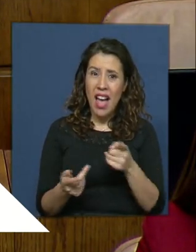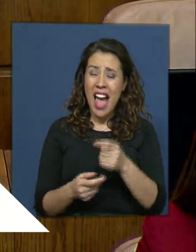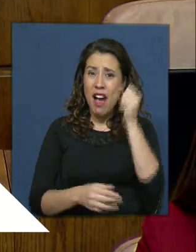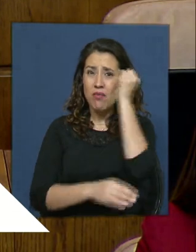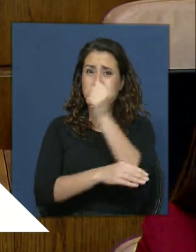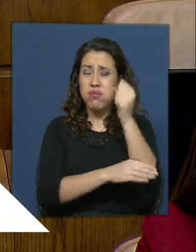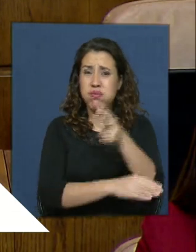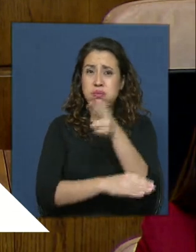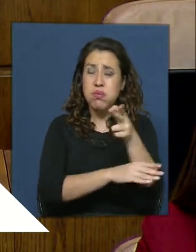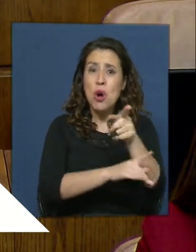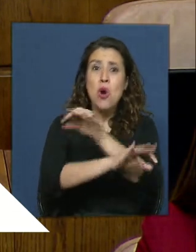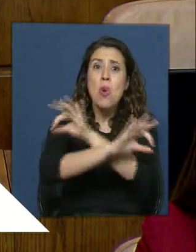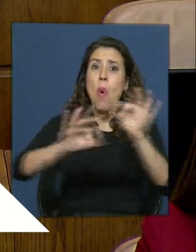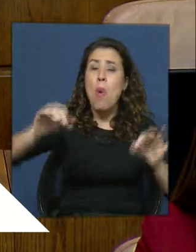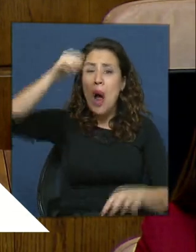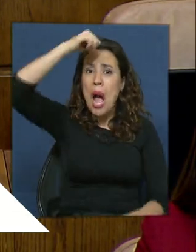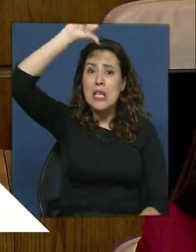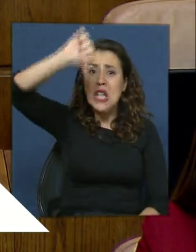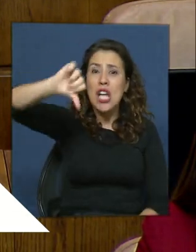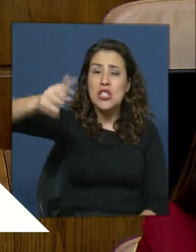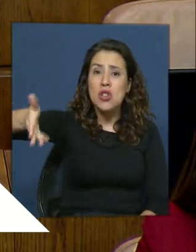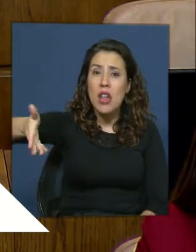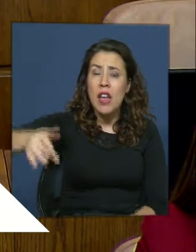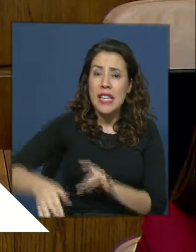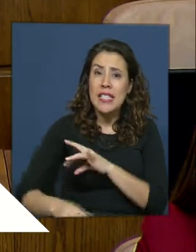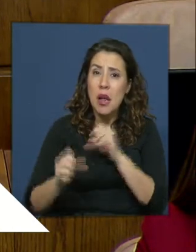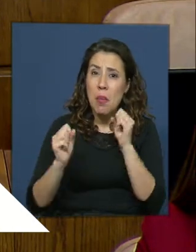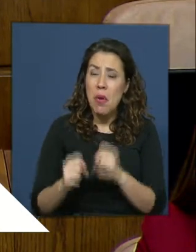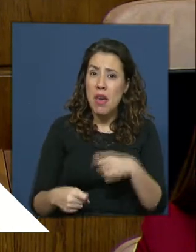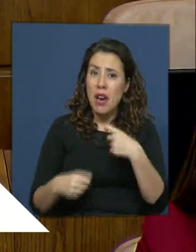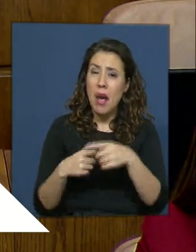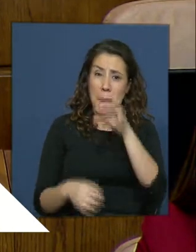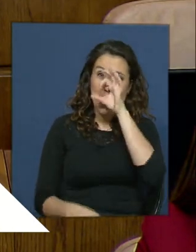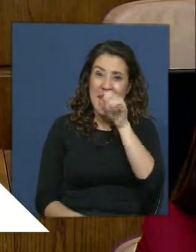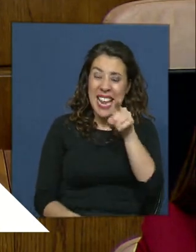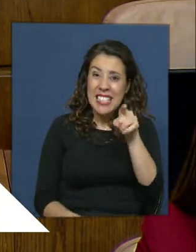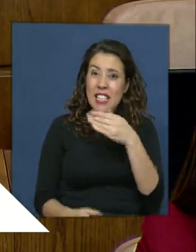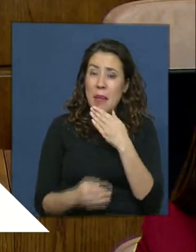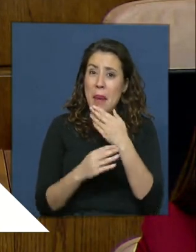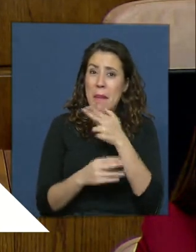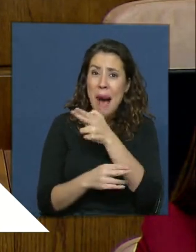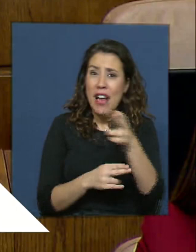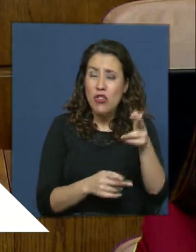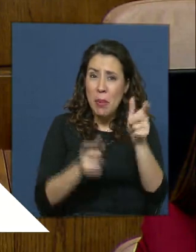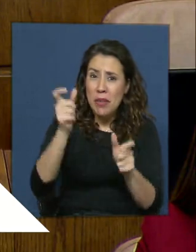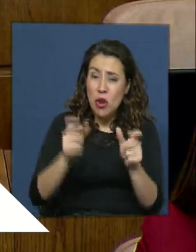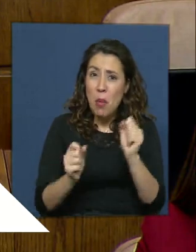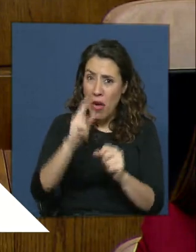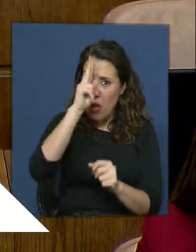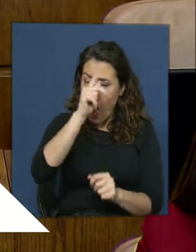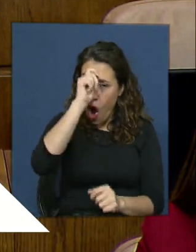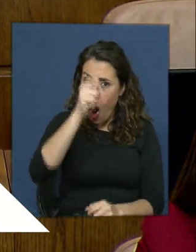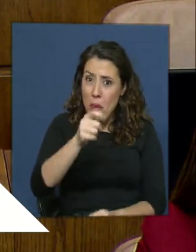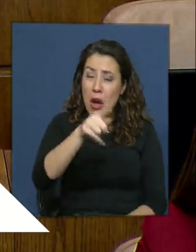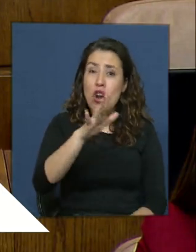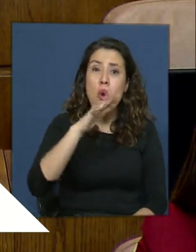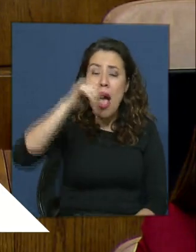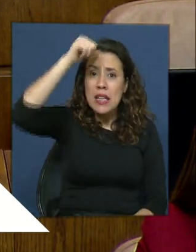asesino que nunca fue condenado. ¿En Chile podríamos negar que Pinochet fue un criminal e incluso homenajearlo porque tampoco fue